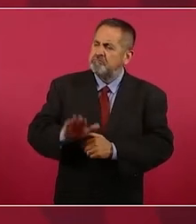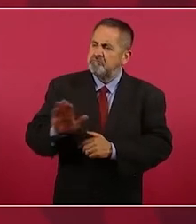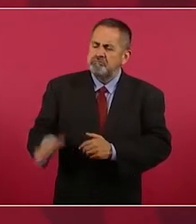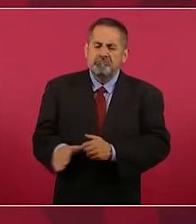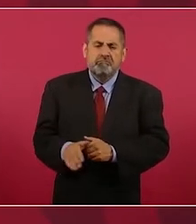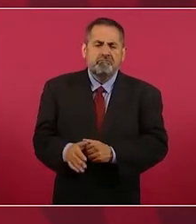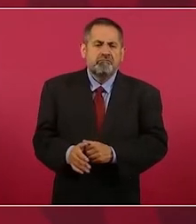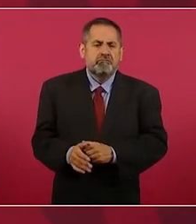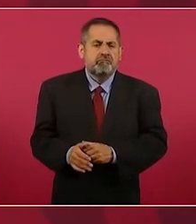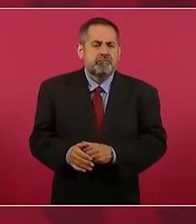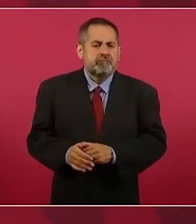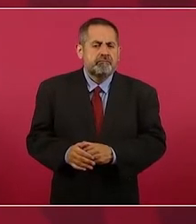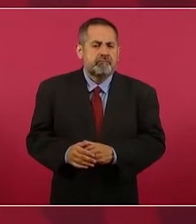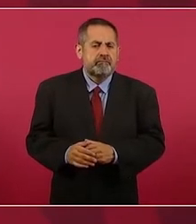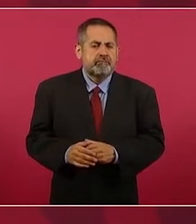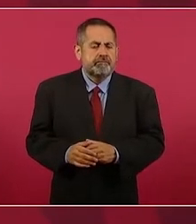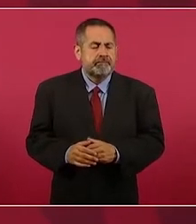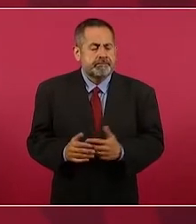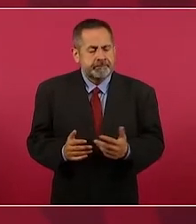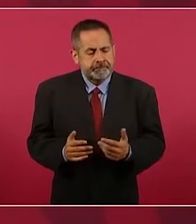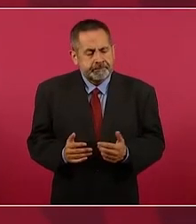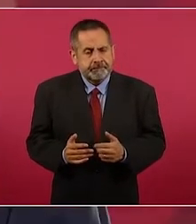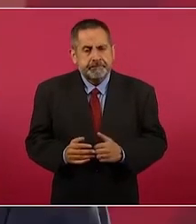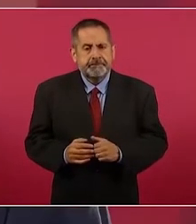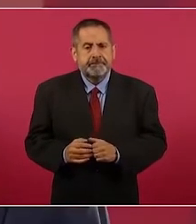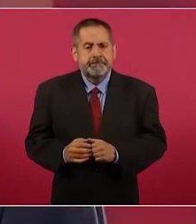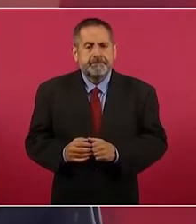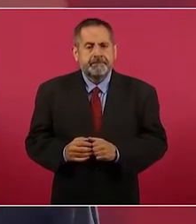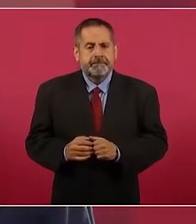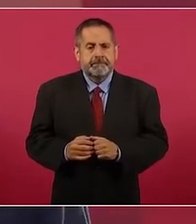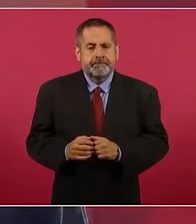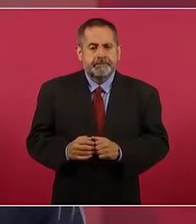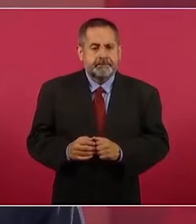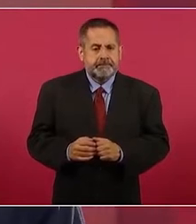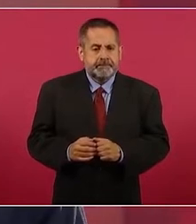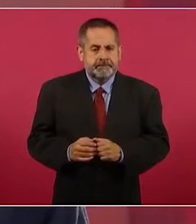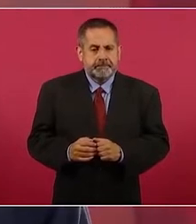Y también